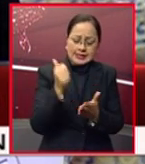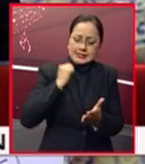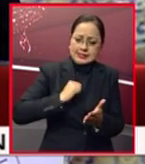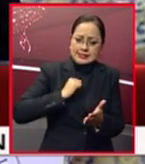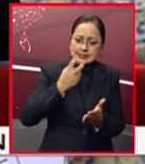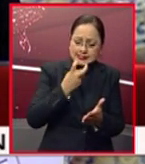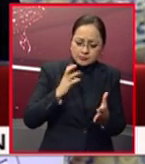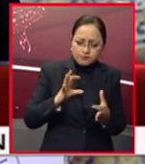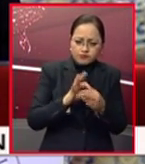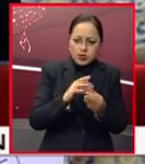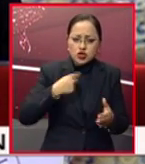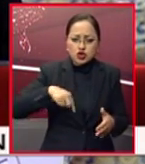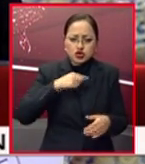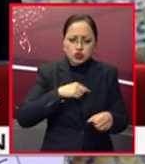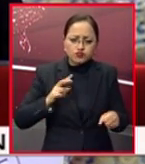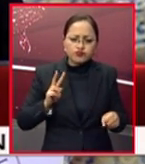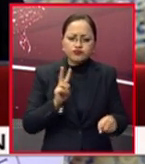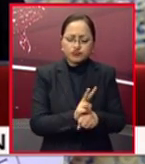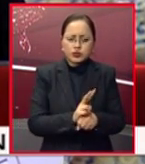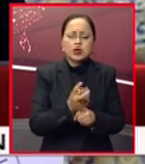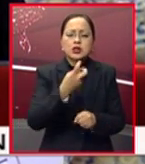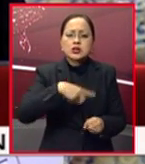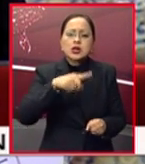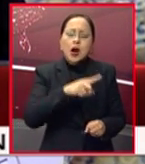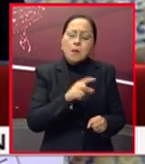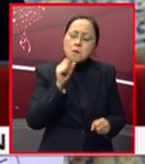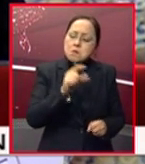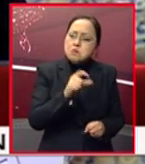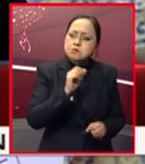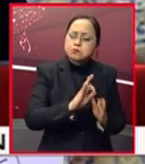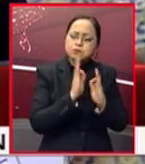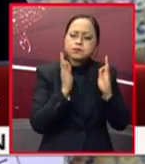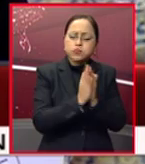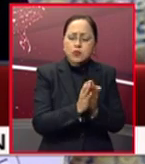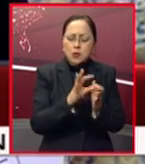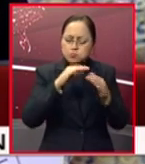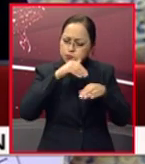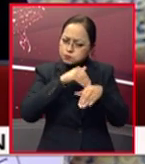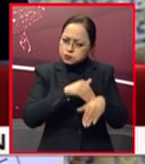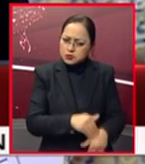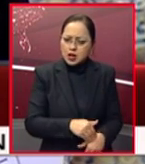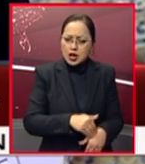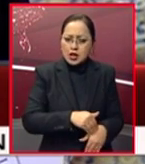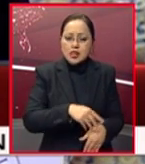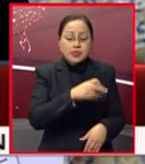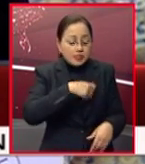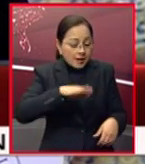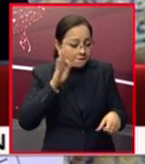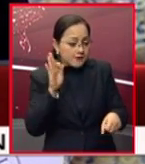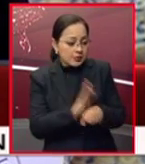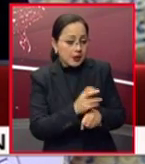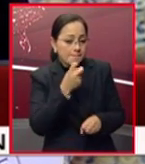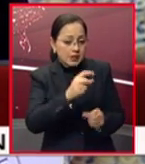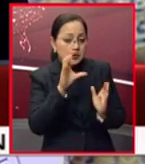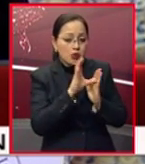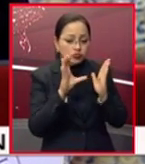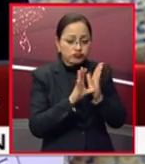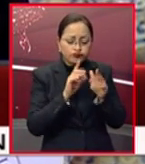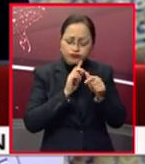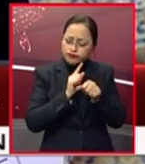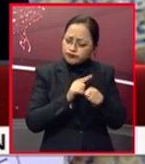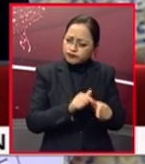es vigilar su pleno acatamiento y su plena defensa, pugnando con la solidez de